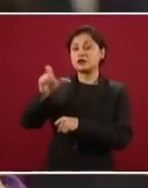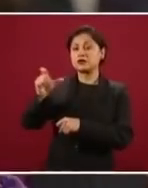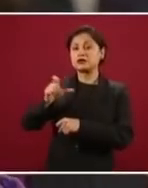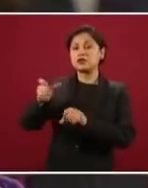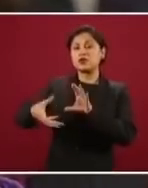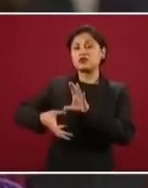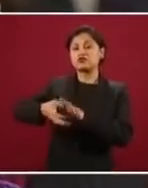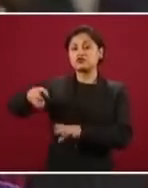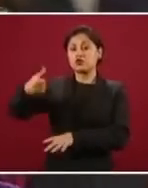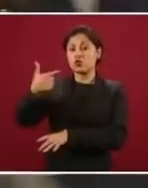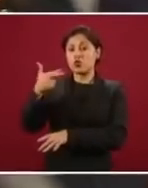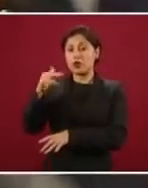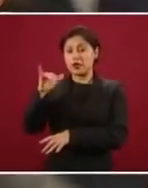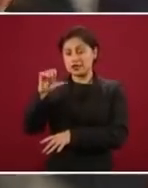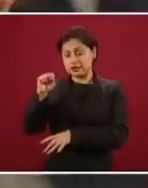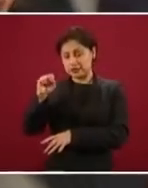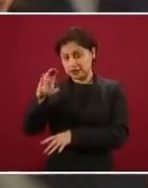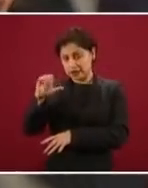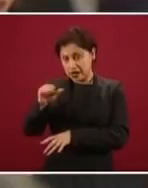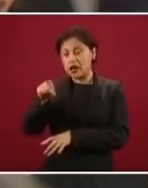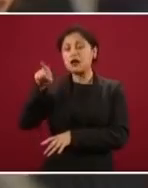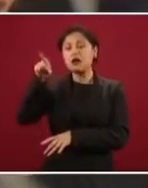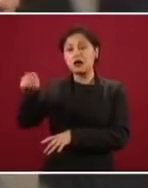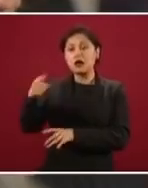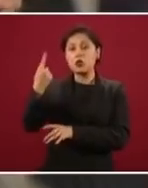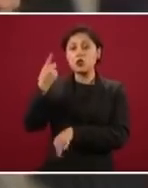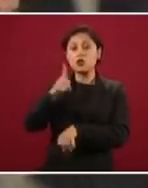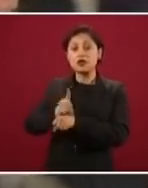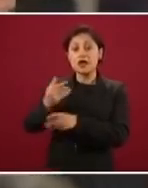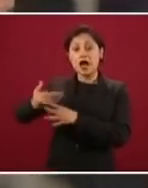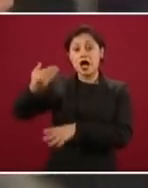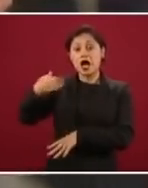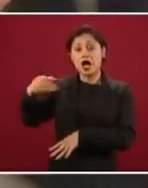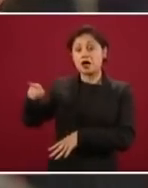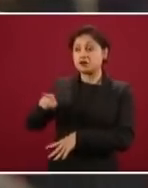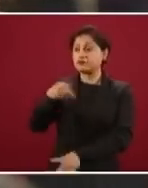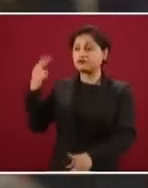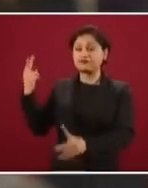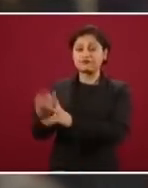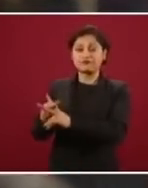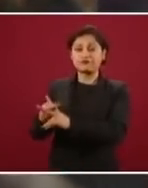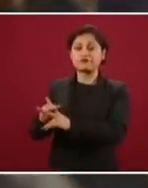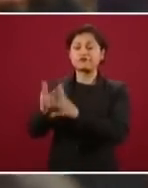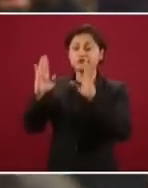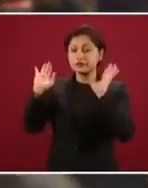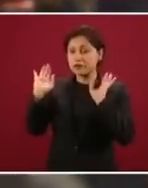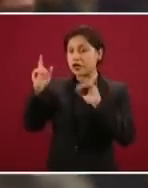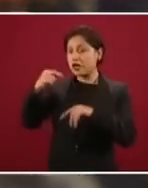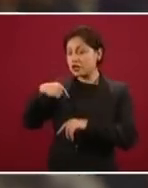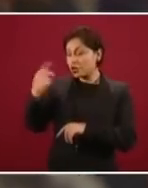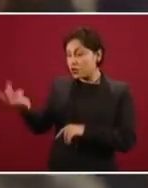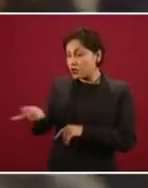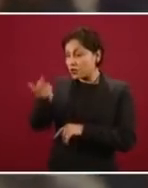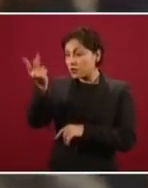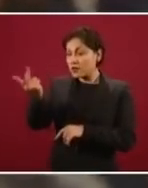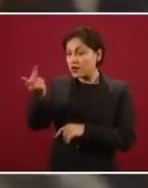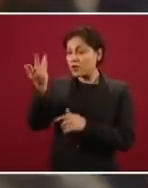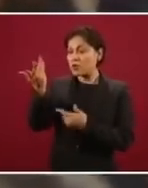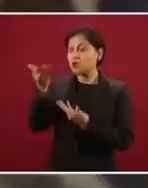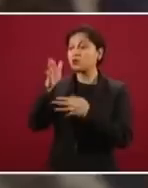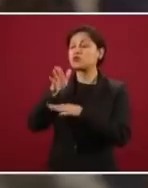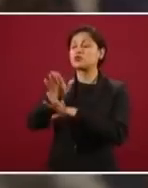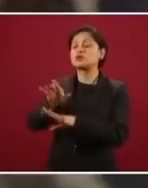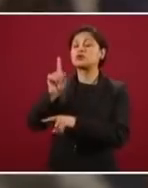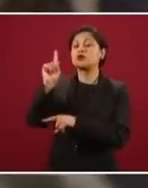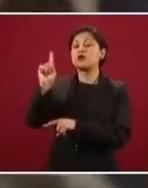de qué manera puede haber justicia para él y para todos los defensores de la tierra de bueno recientemente